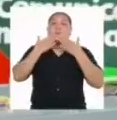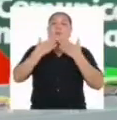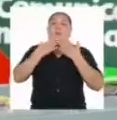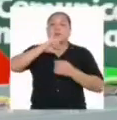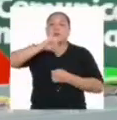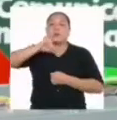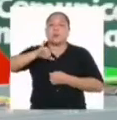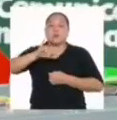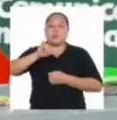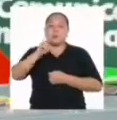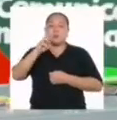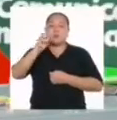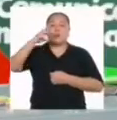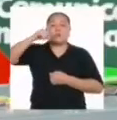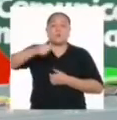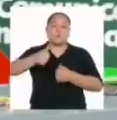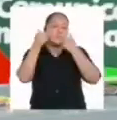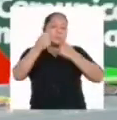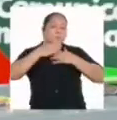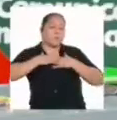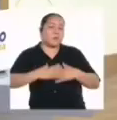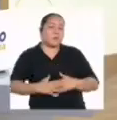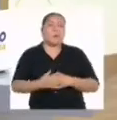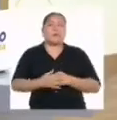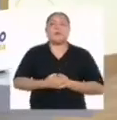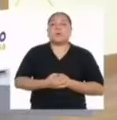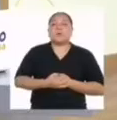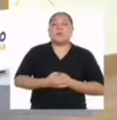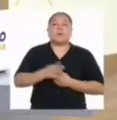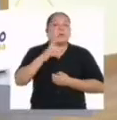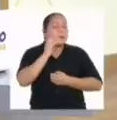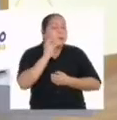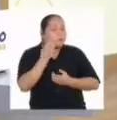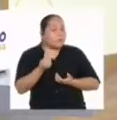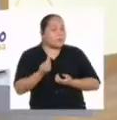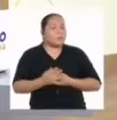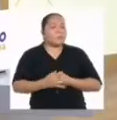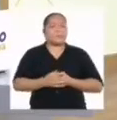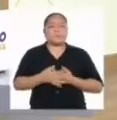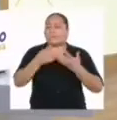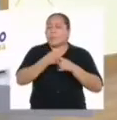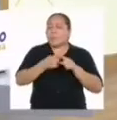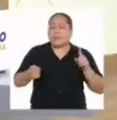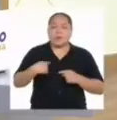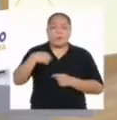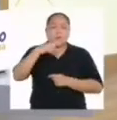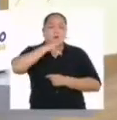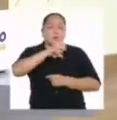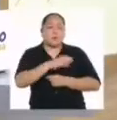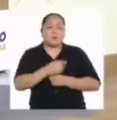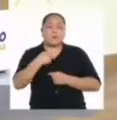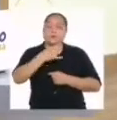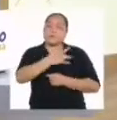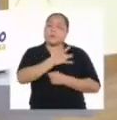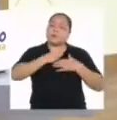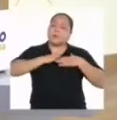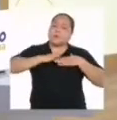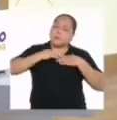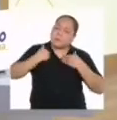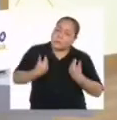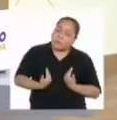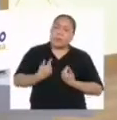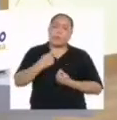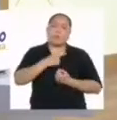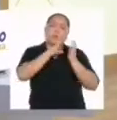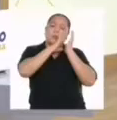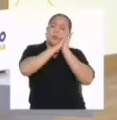Muchas gracias, Jorman, excelente activación del cuerpo. Rebot, pero tengo que confesar que me he agotado un poco,